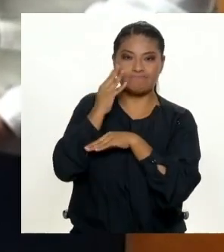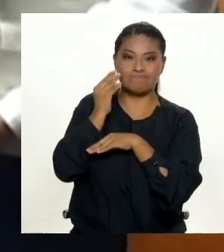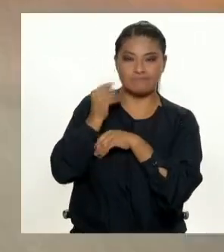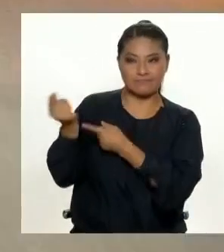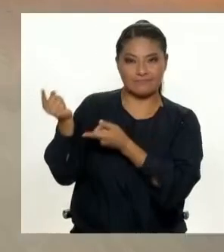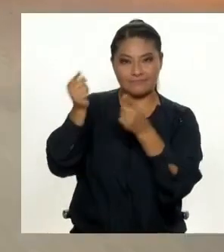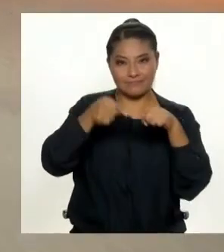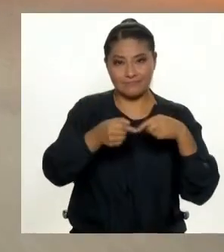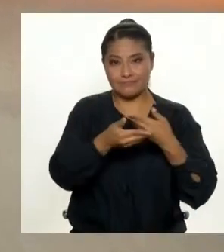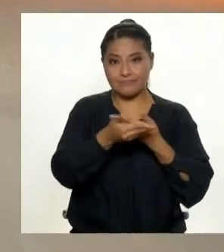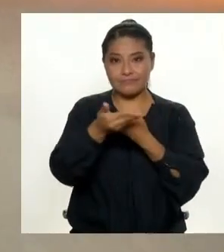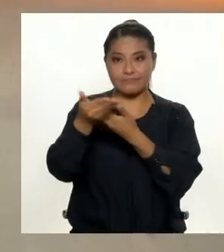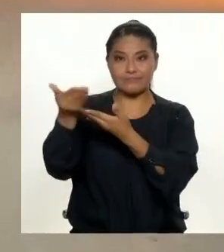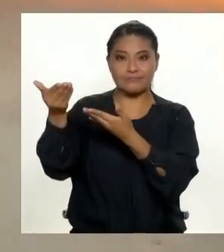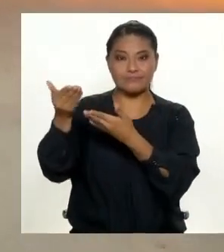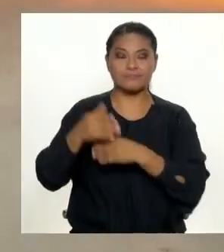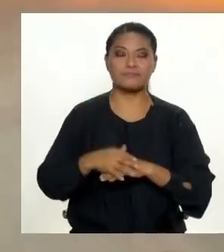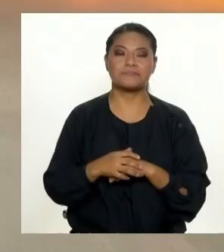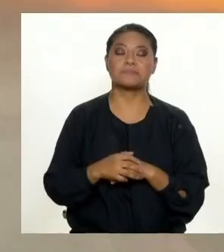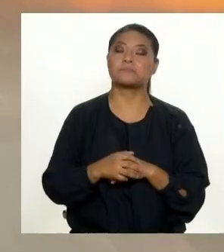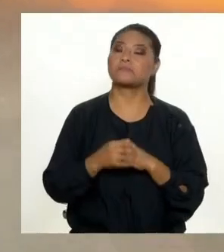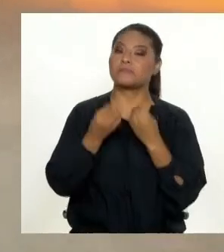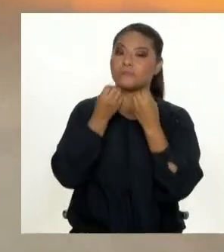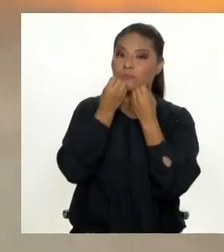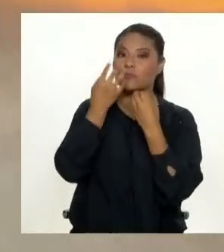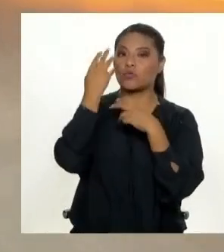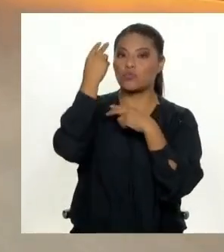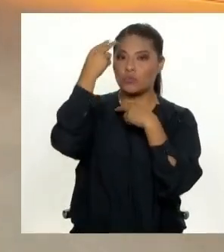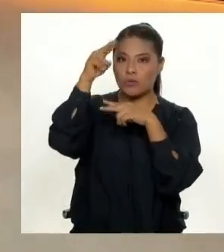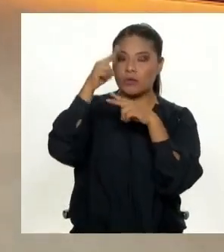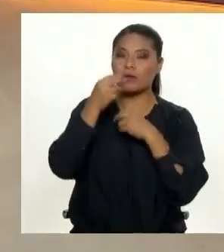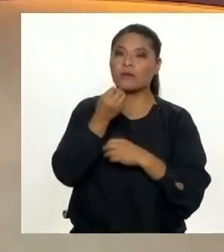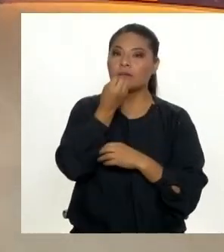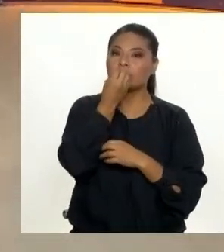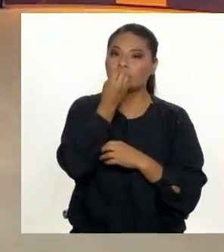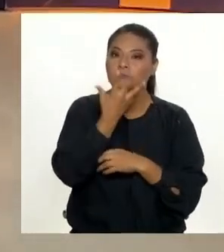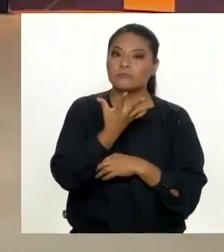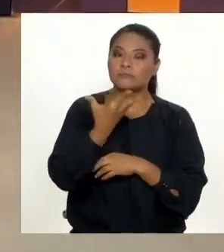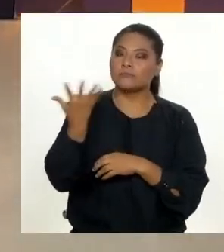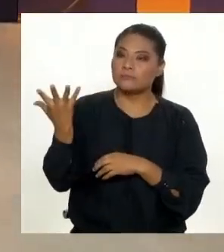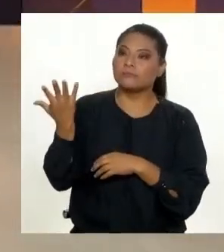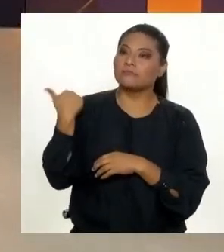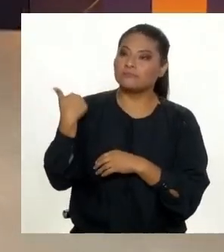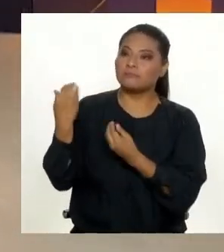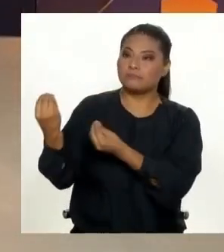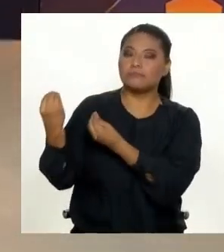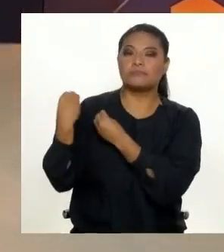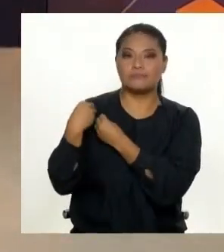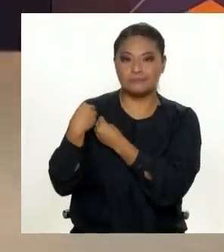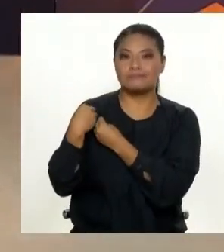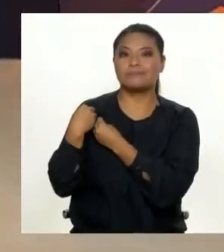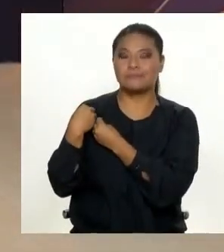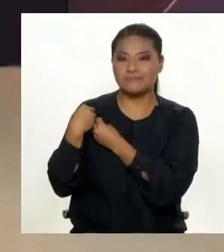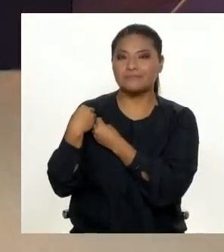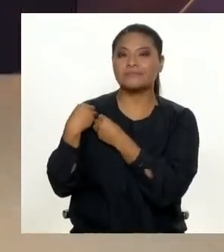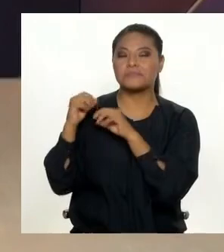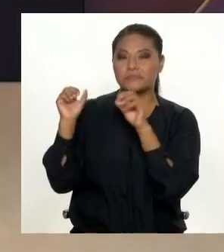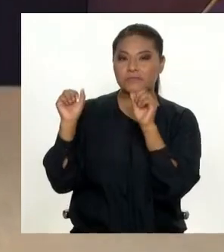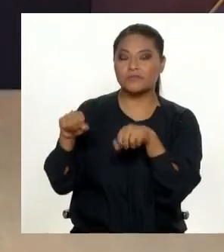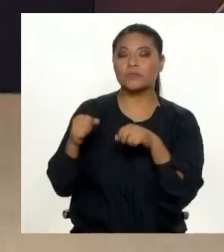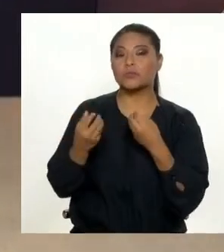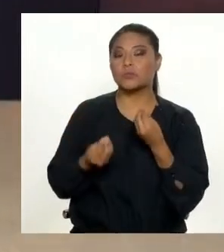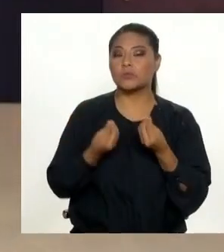estudios. Y esto es una muy buena noticia, ¿no? Sí. Joel, lo que nos has presentado, porque realmente se